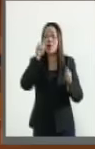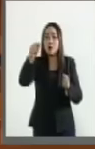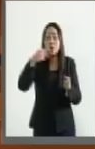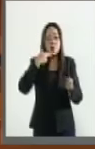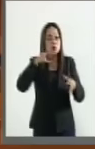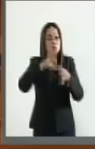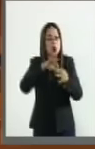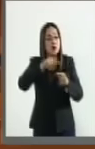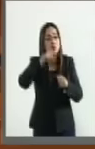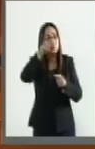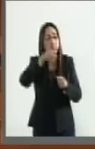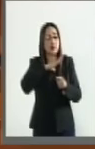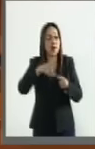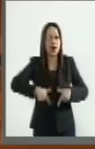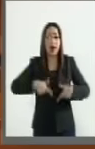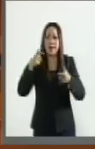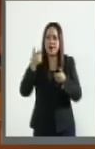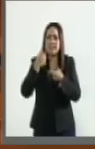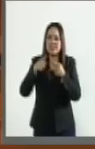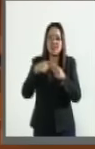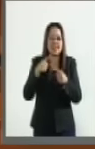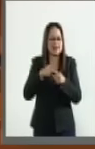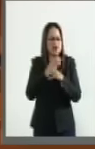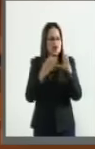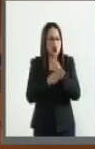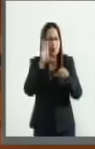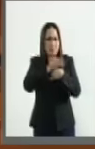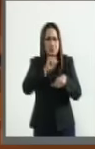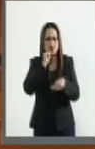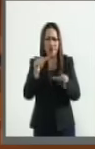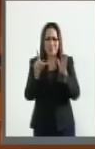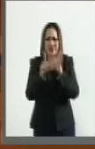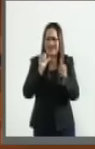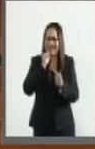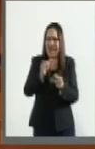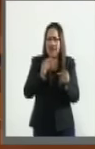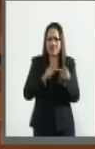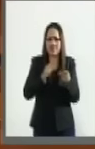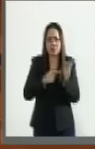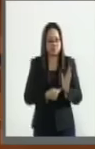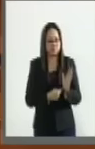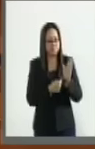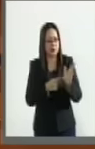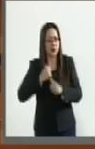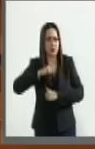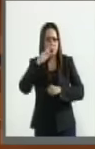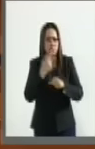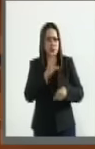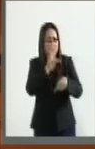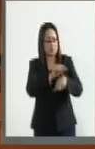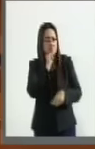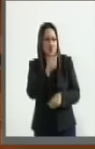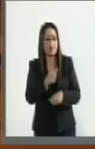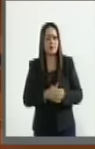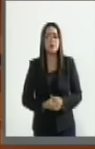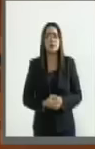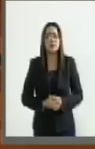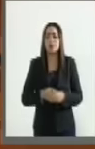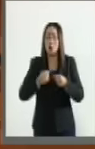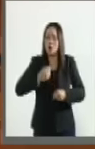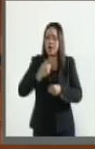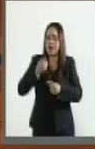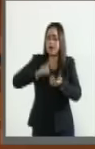fuego, explosivos y accesorios sin permiso, sin licencia y sin manifestación de la autoridad competente. La seguridad de nuestro